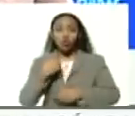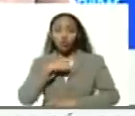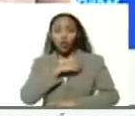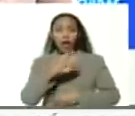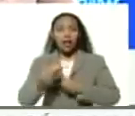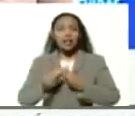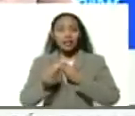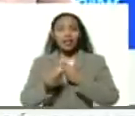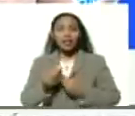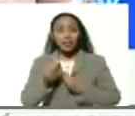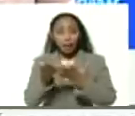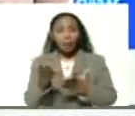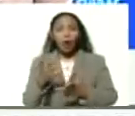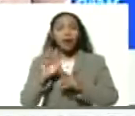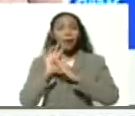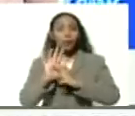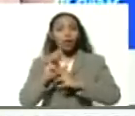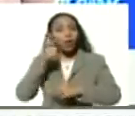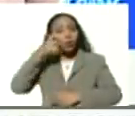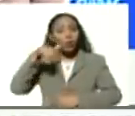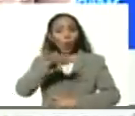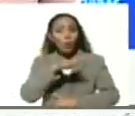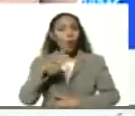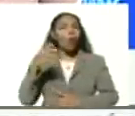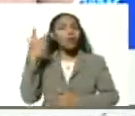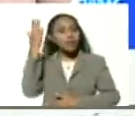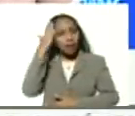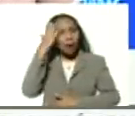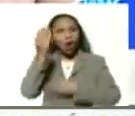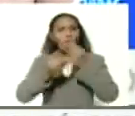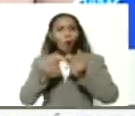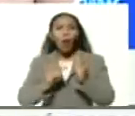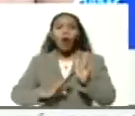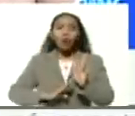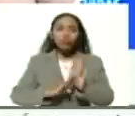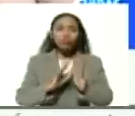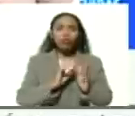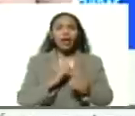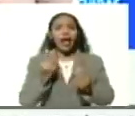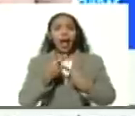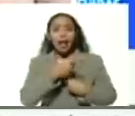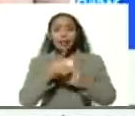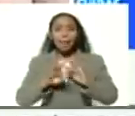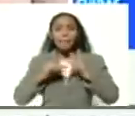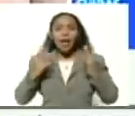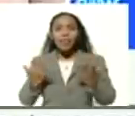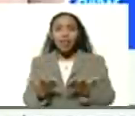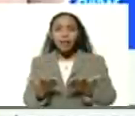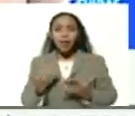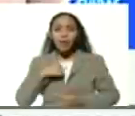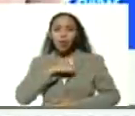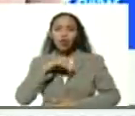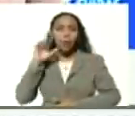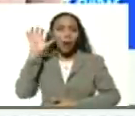para que nuestro pueblo tenga conocimiento de la evolución de esta pandemia en nuestro